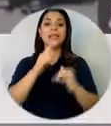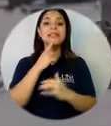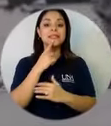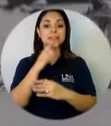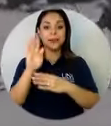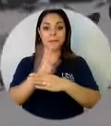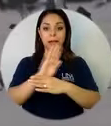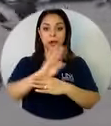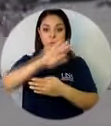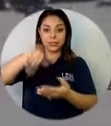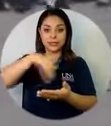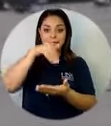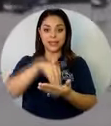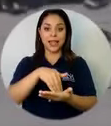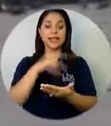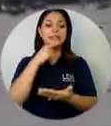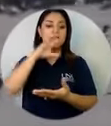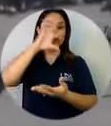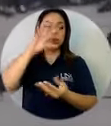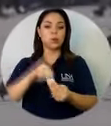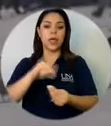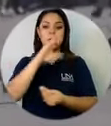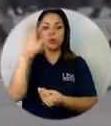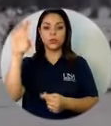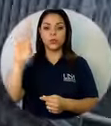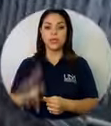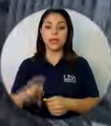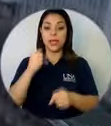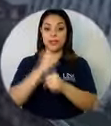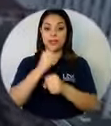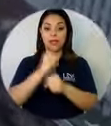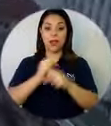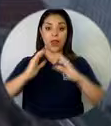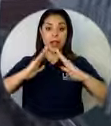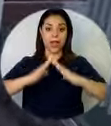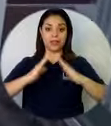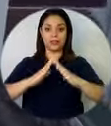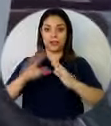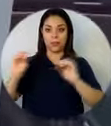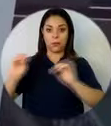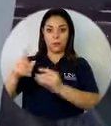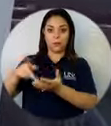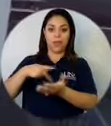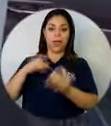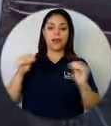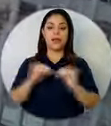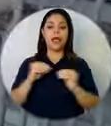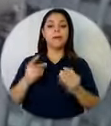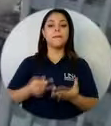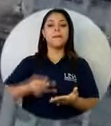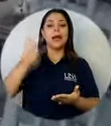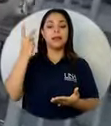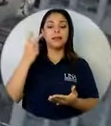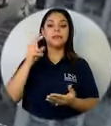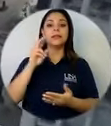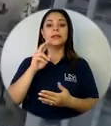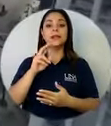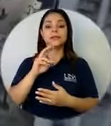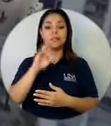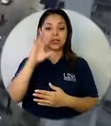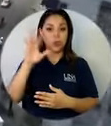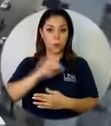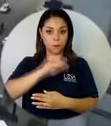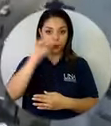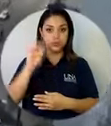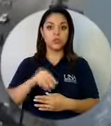hablando de que la estimación del Banco Central es que en total en Costa Rica el trabajo doméstico no remunerado equivale a un 25% del PIB. O